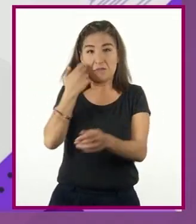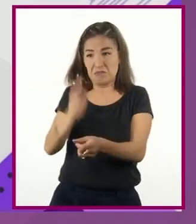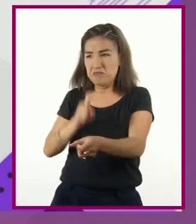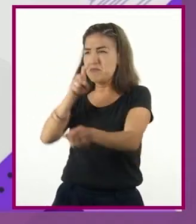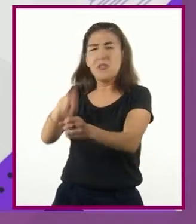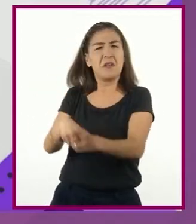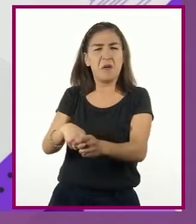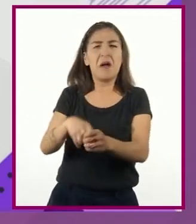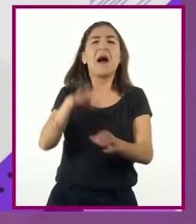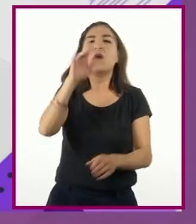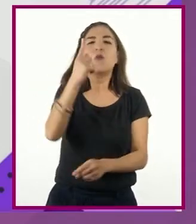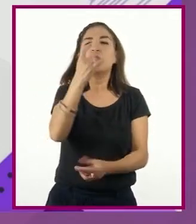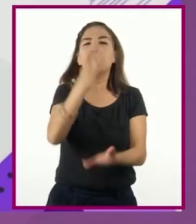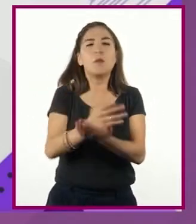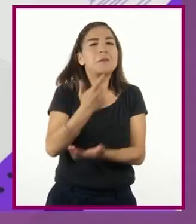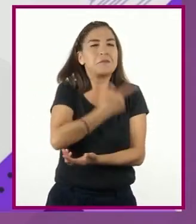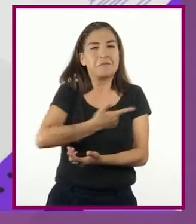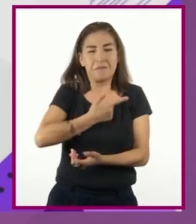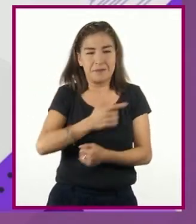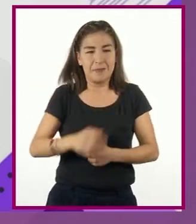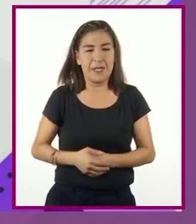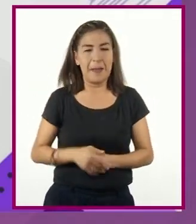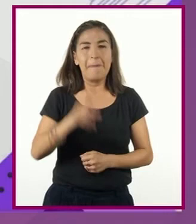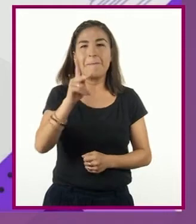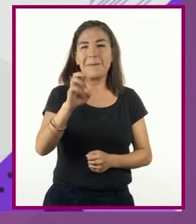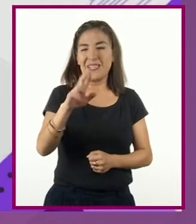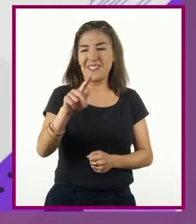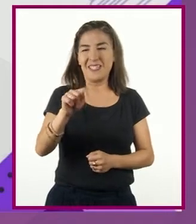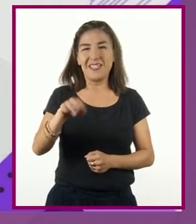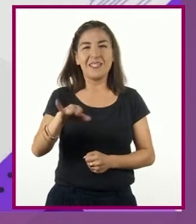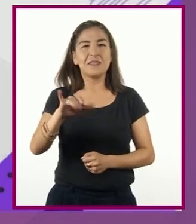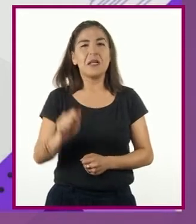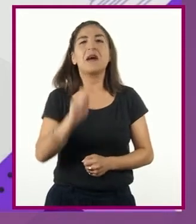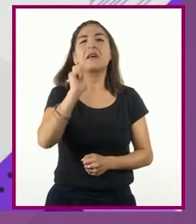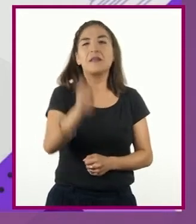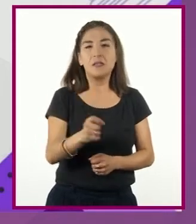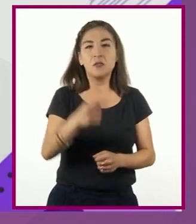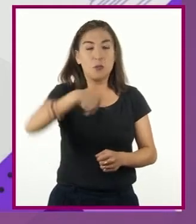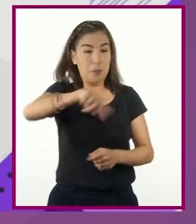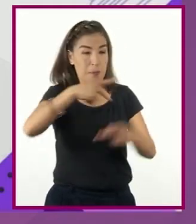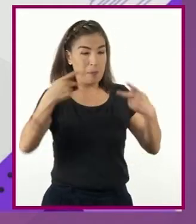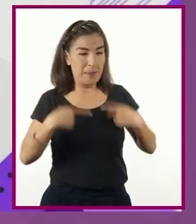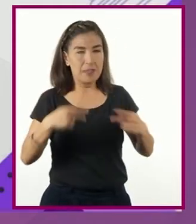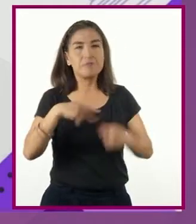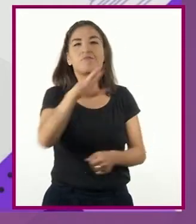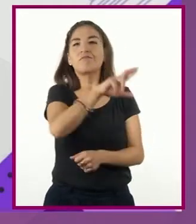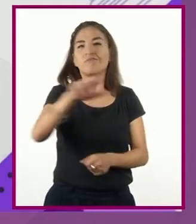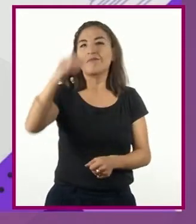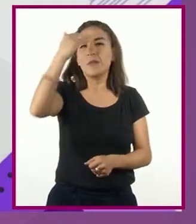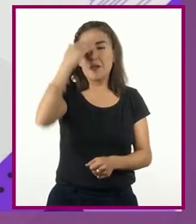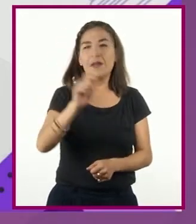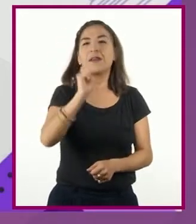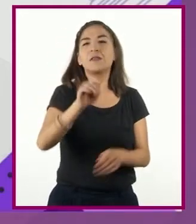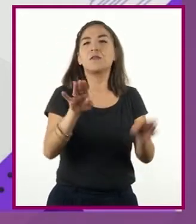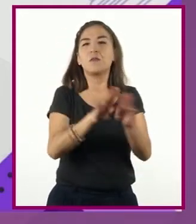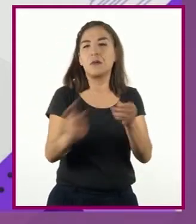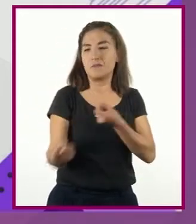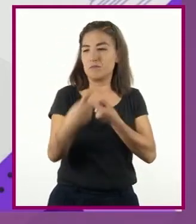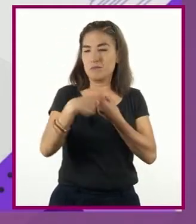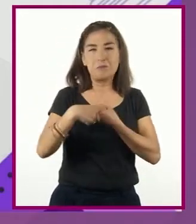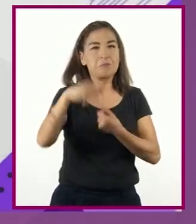ellos. De pertenencia. Los individuos forman parte y son reconocidos como integrantes del